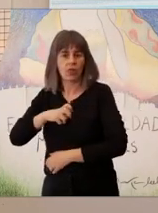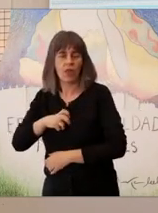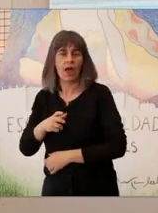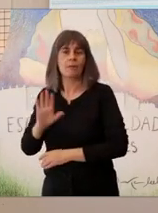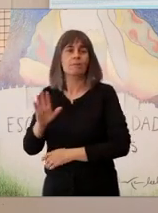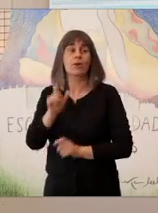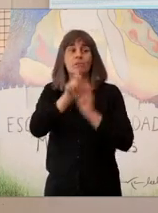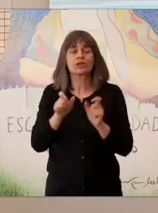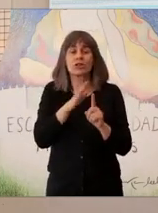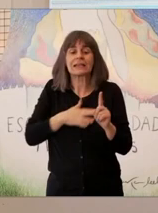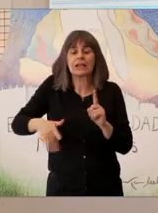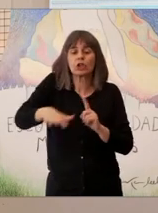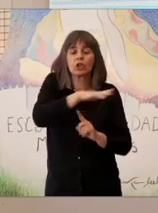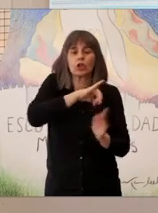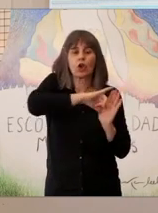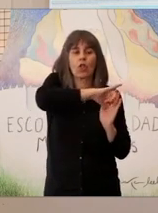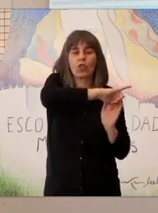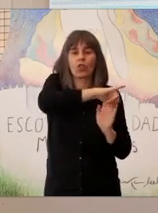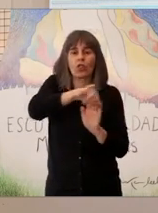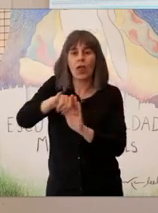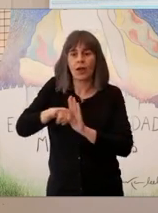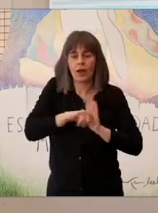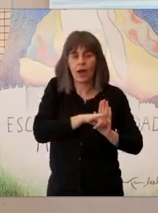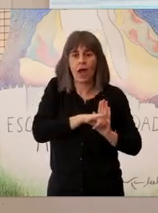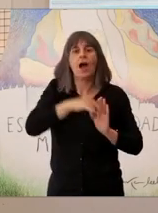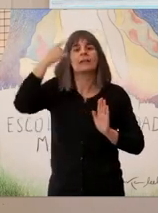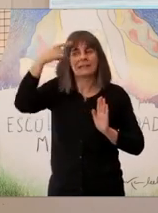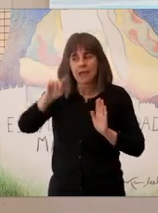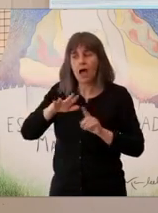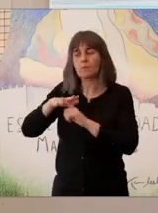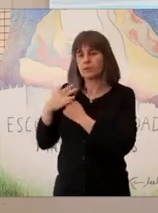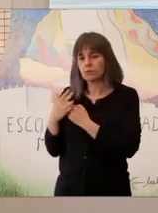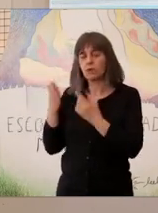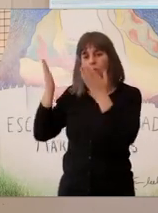más próximo que conoce esa situación, que viene padeciendo